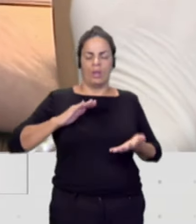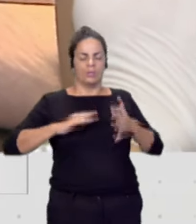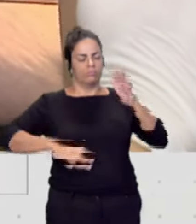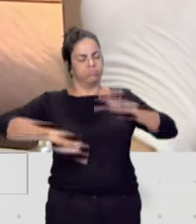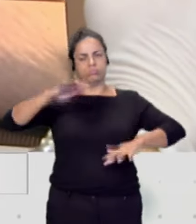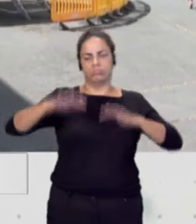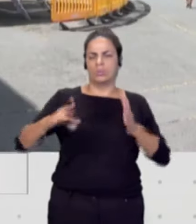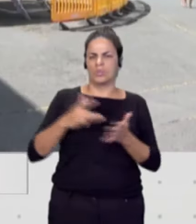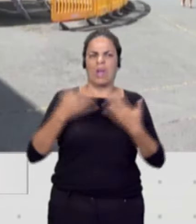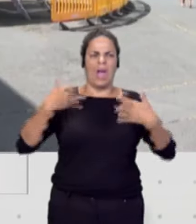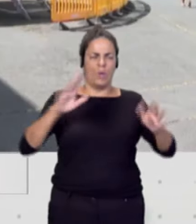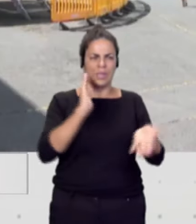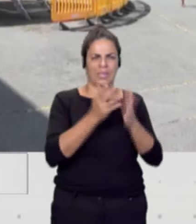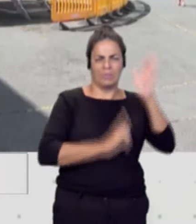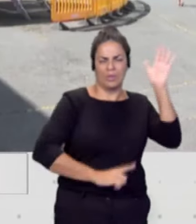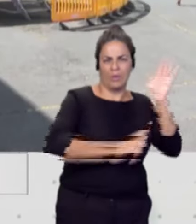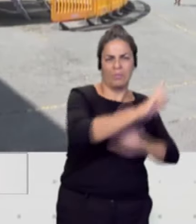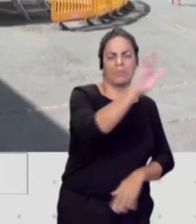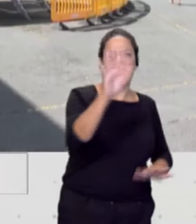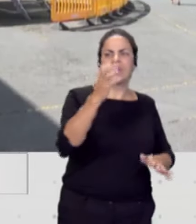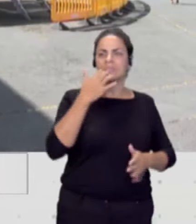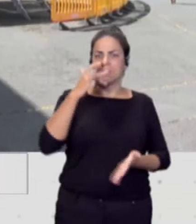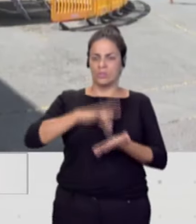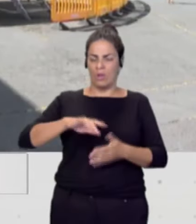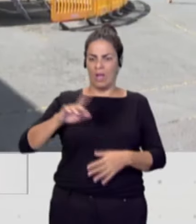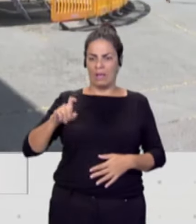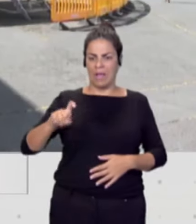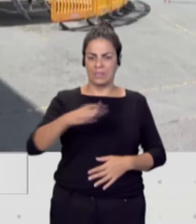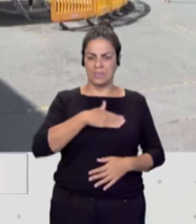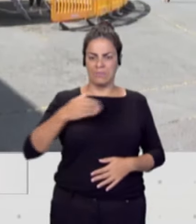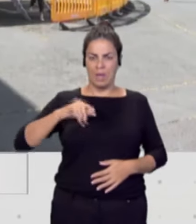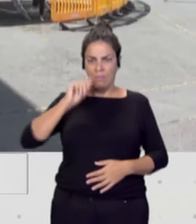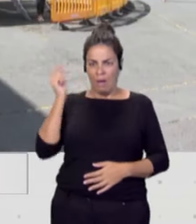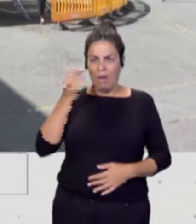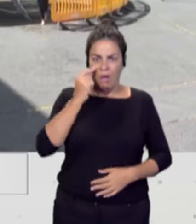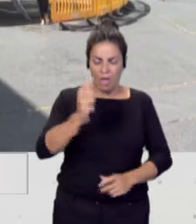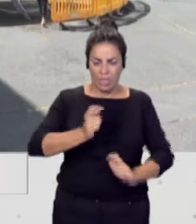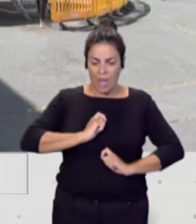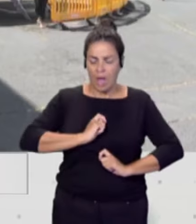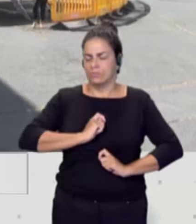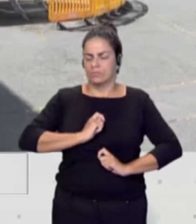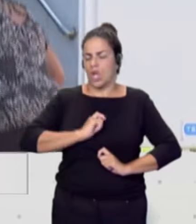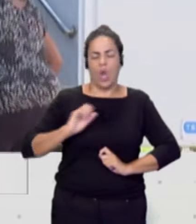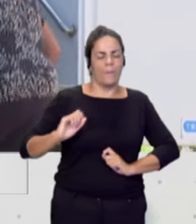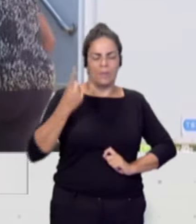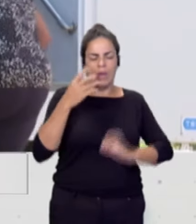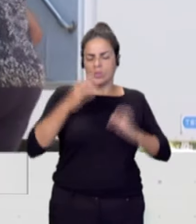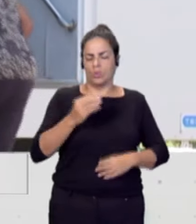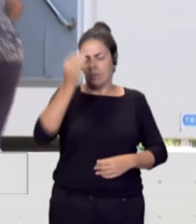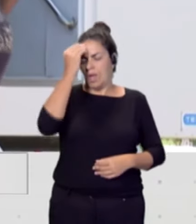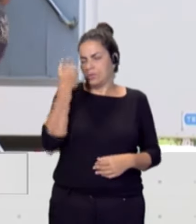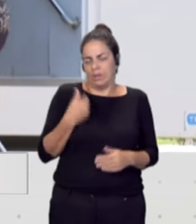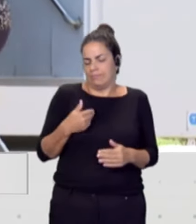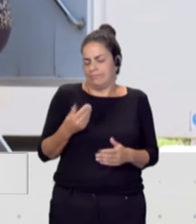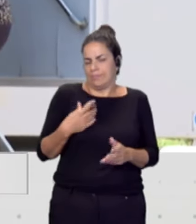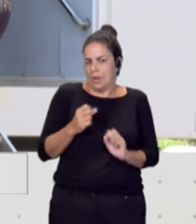uno le diagnostican un cáncer de mama, lo primero es siempre ponerse lo peor. Imagino que esa será tu experiencia, Aide.